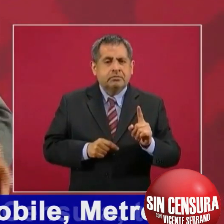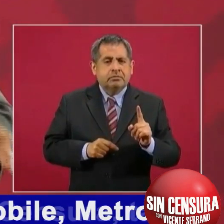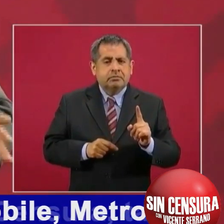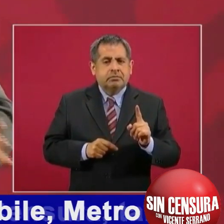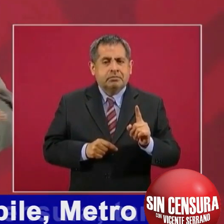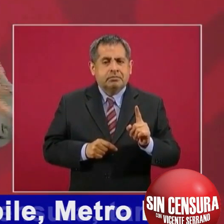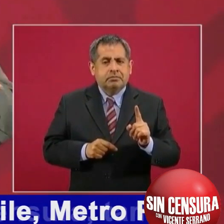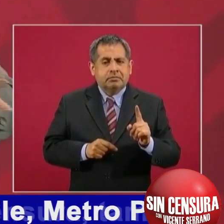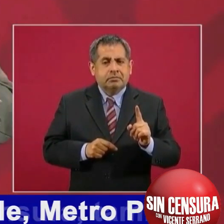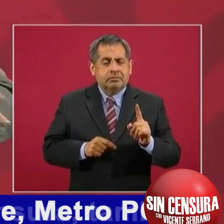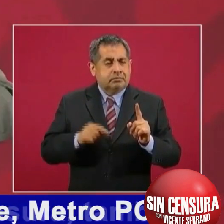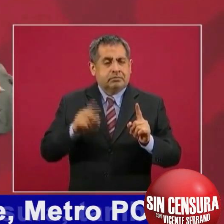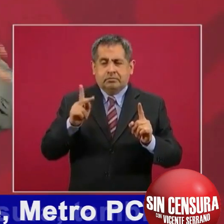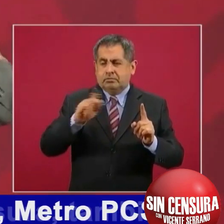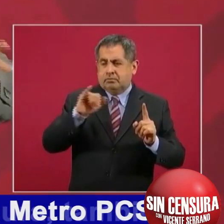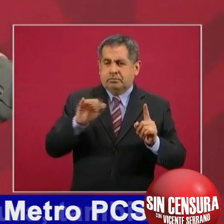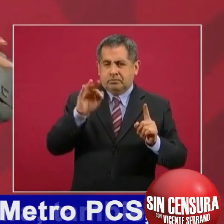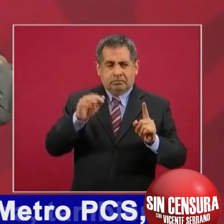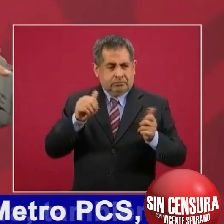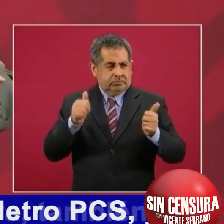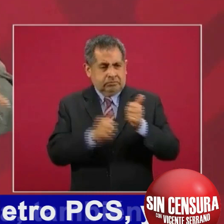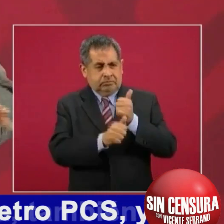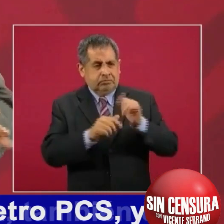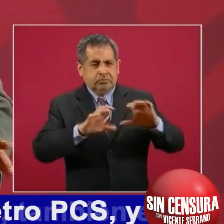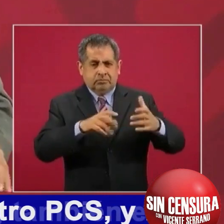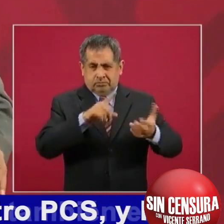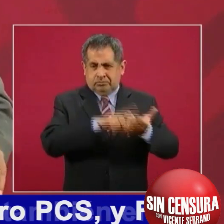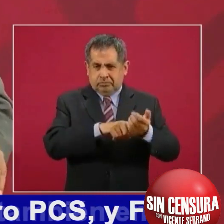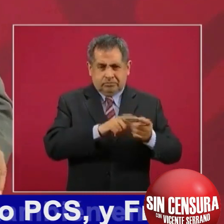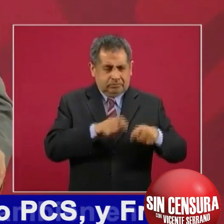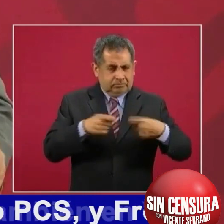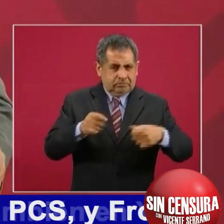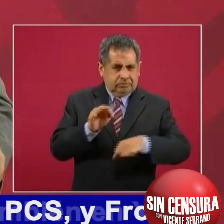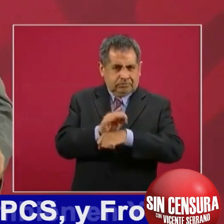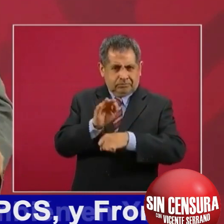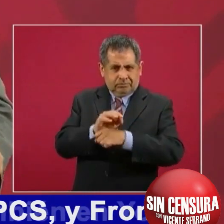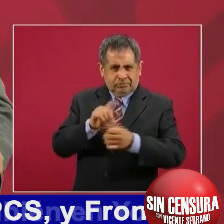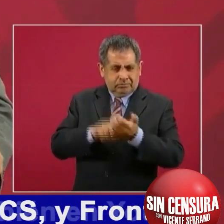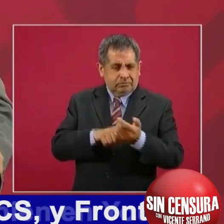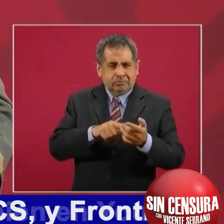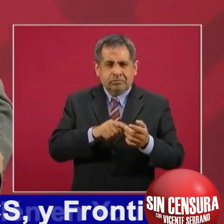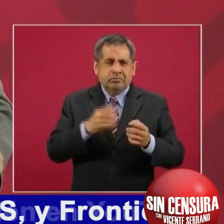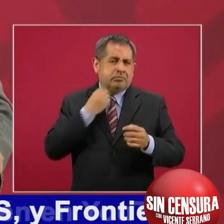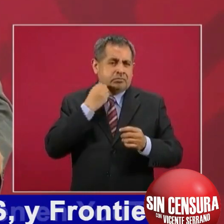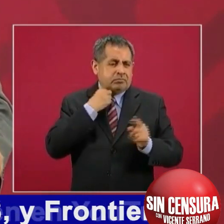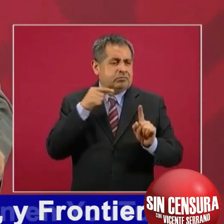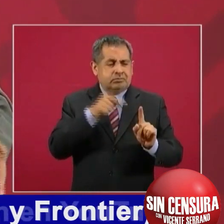una dependencia del Poder Judicial encargada de los defensores de oficio,